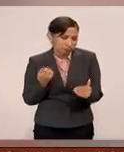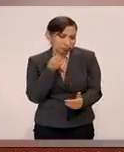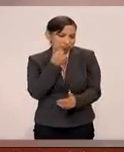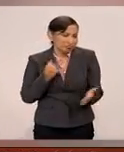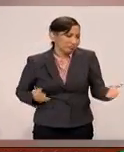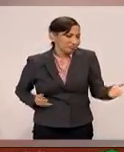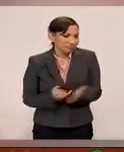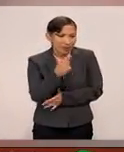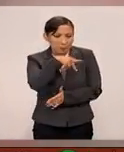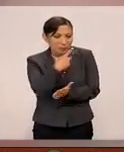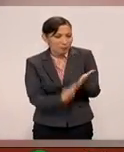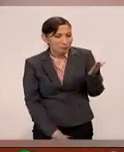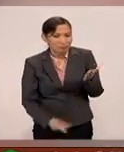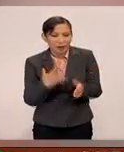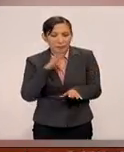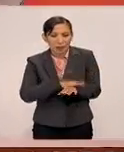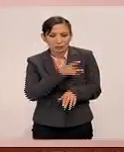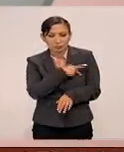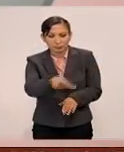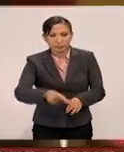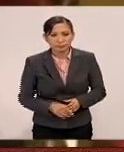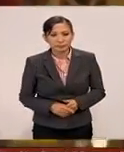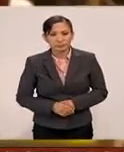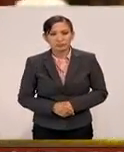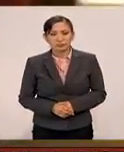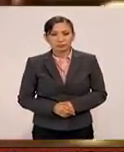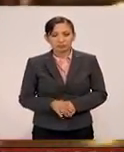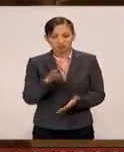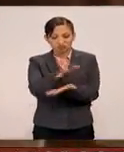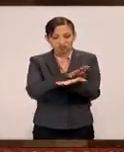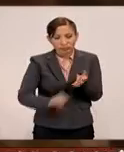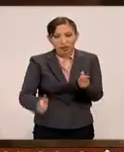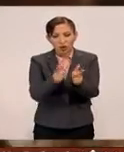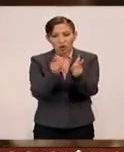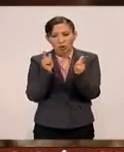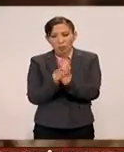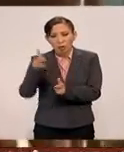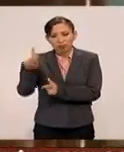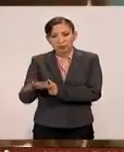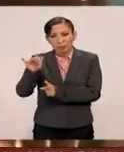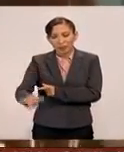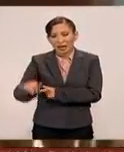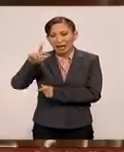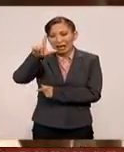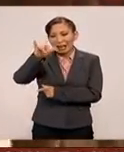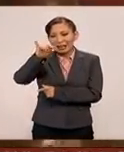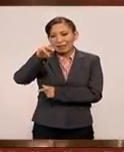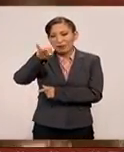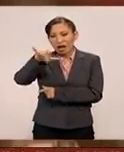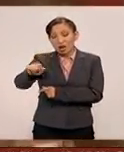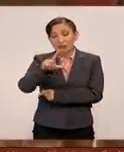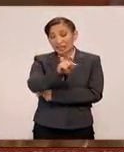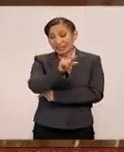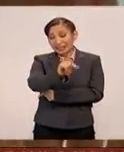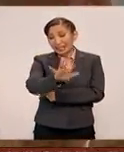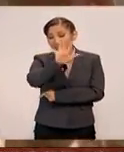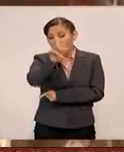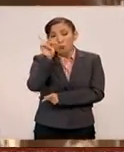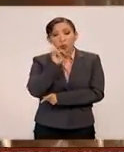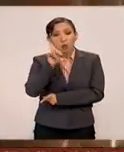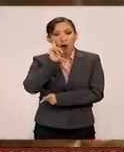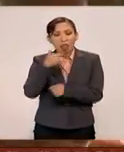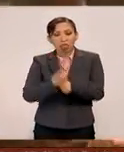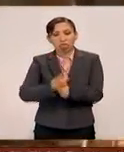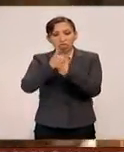definición, no puedo estar entre los más pobres. Desmantelan red de prostitución en el Líbano. Al menos 75 mujeres